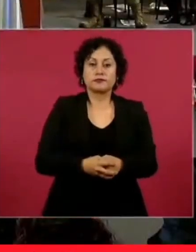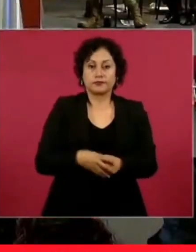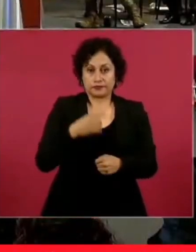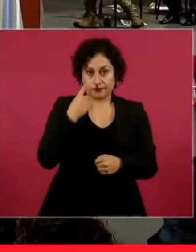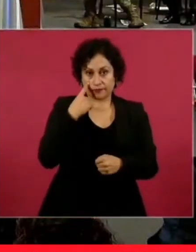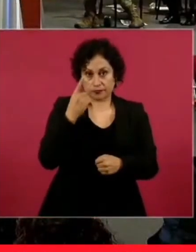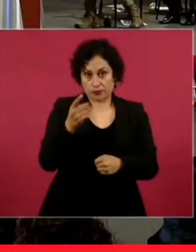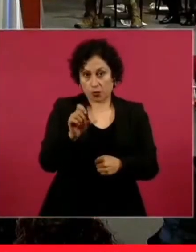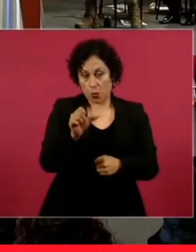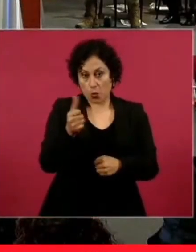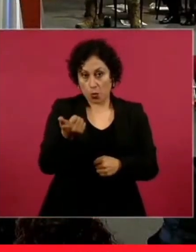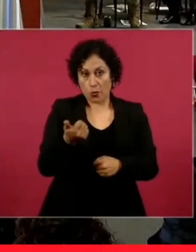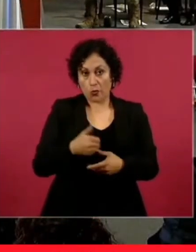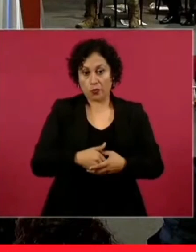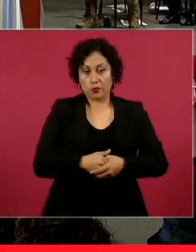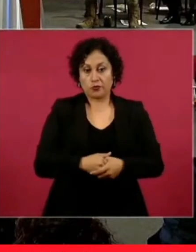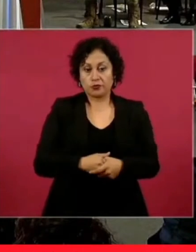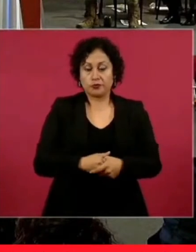Así estamos con relación